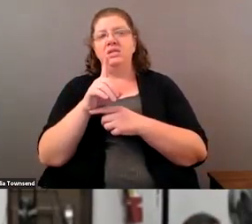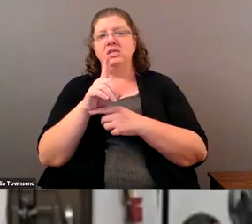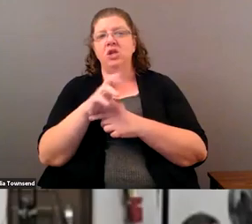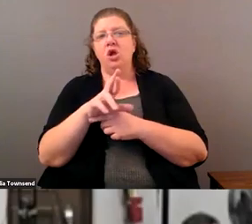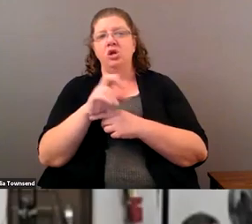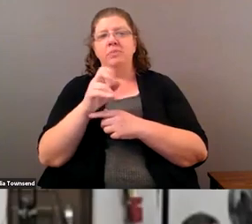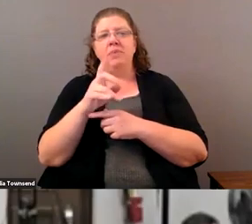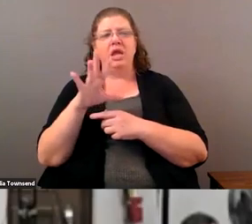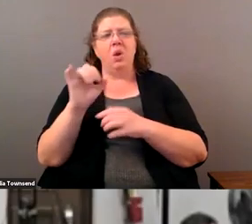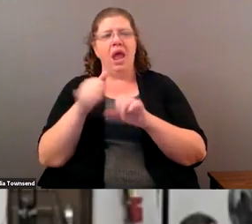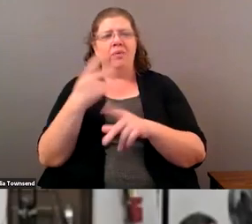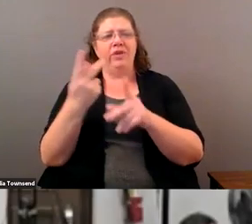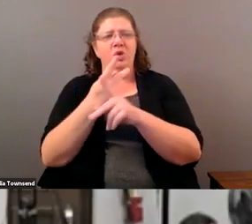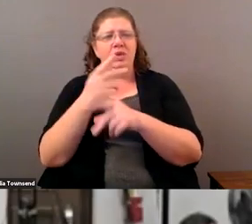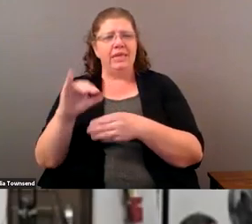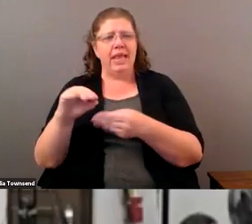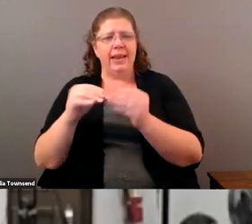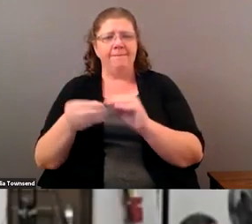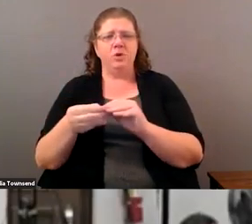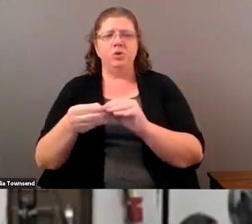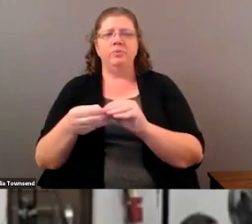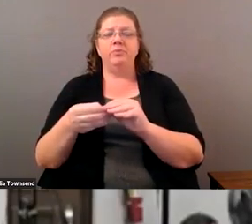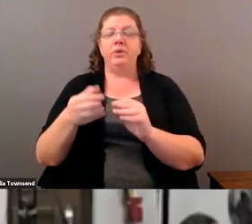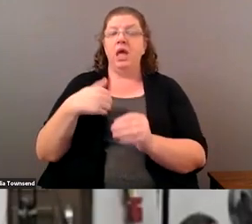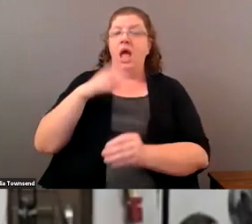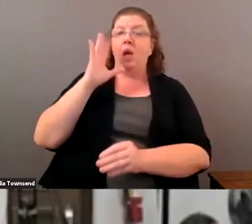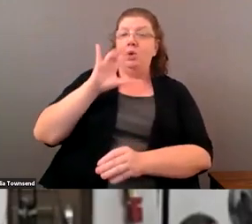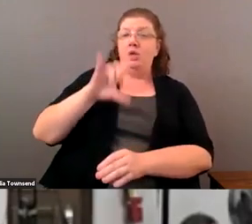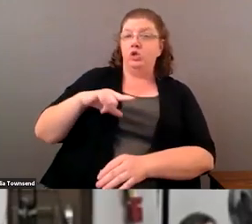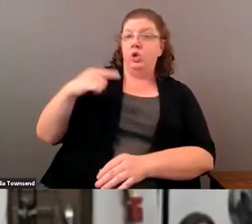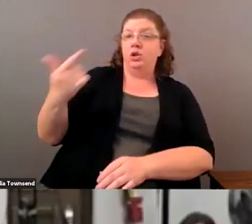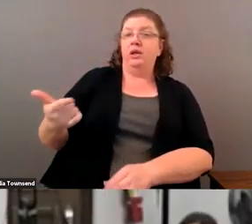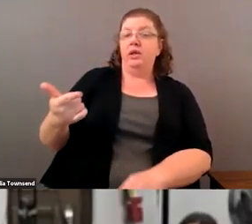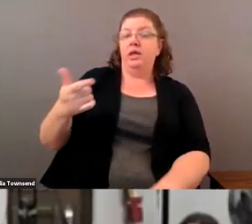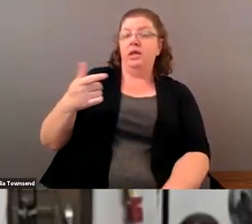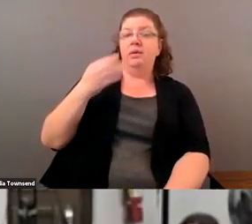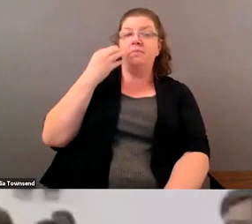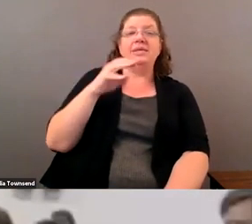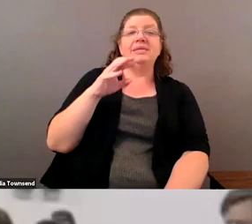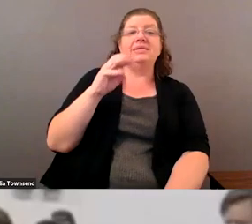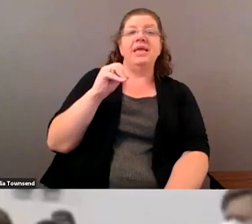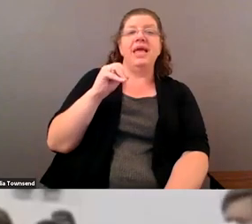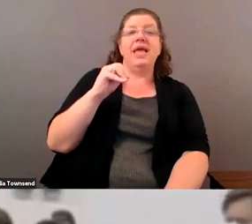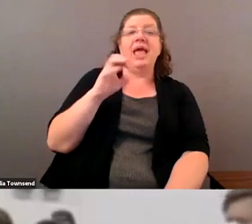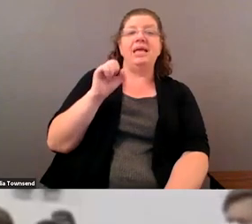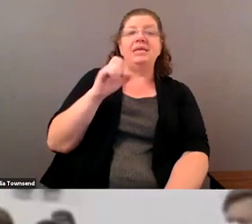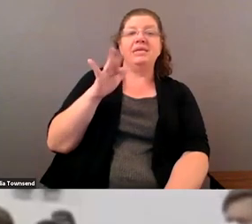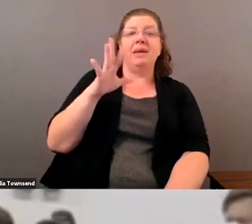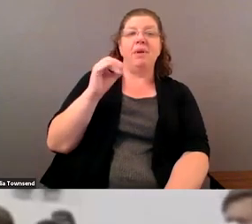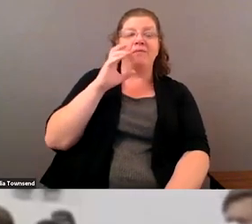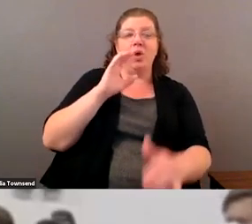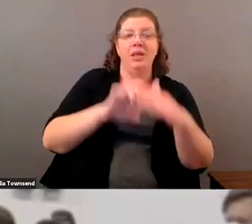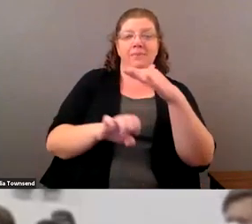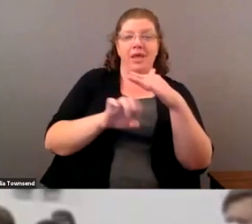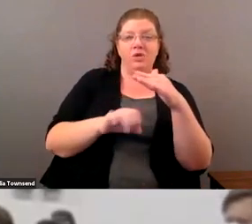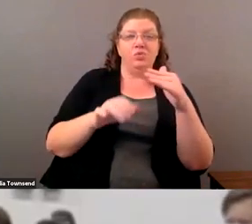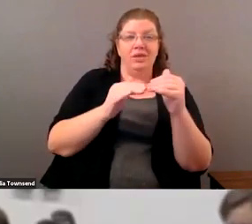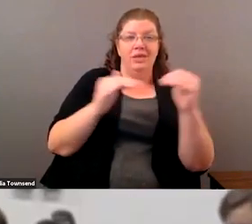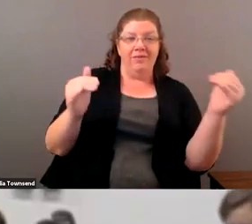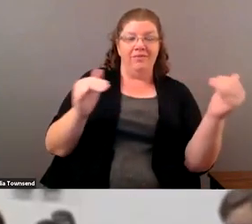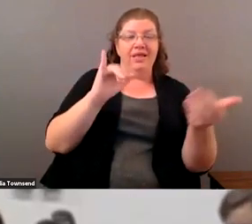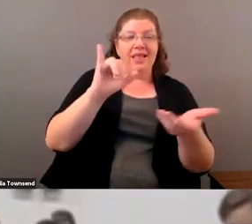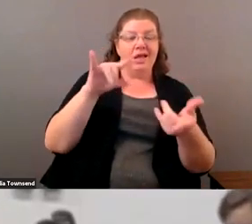y el doctor bake y cómo llegamos a este número de 30 c de hecho voy a darle el uso de la voz a